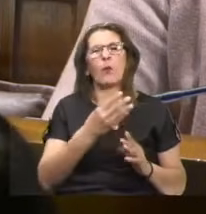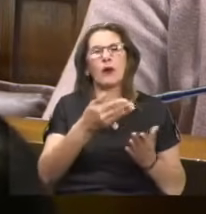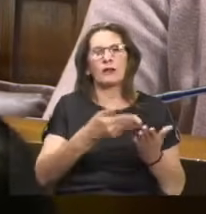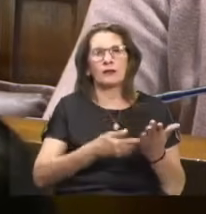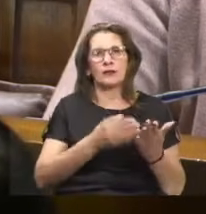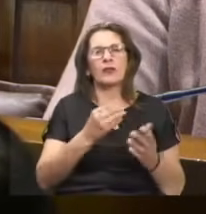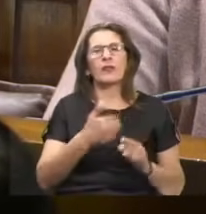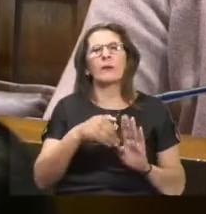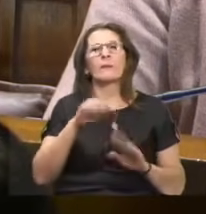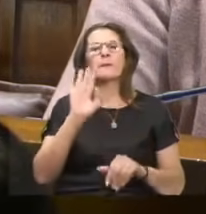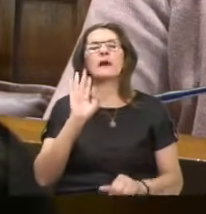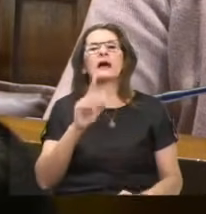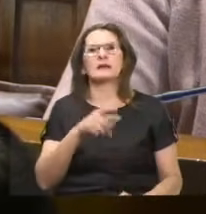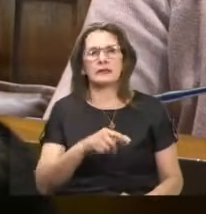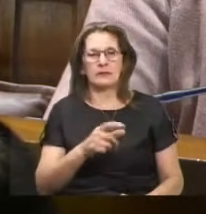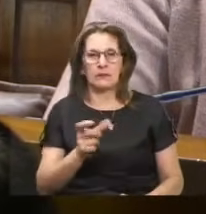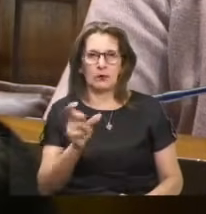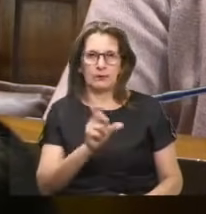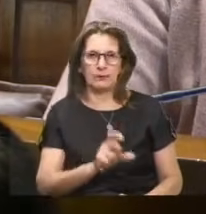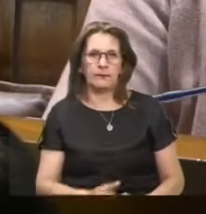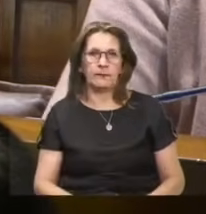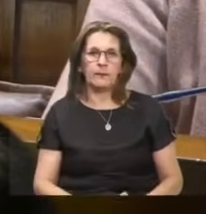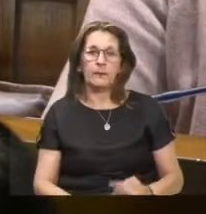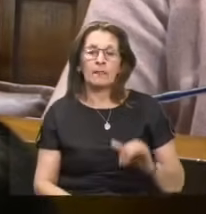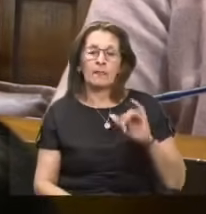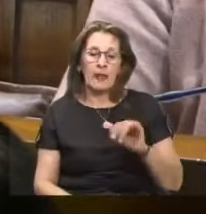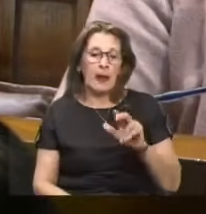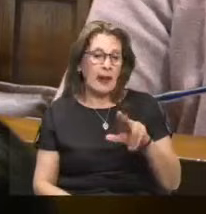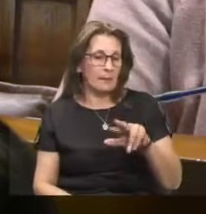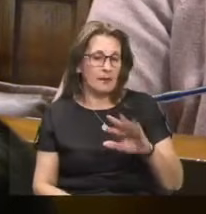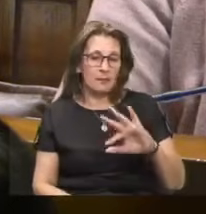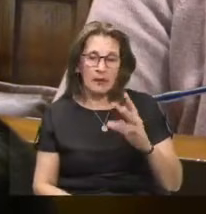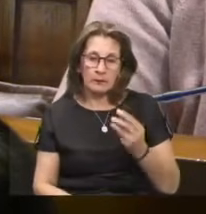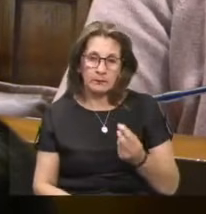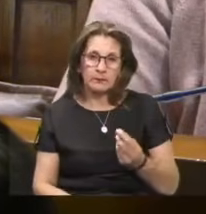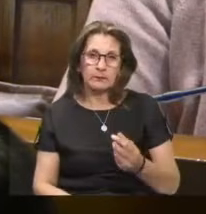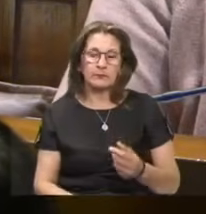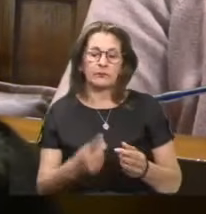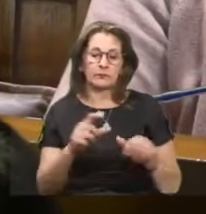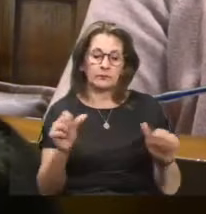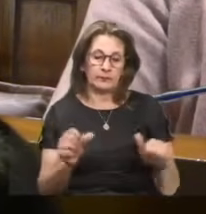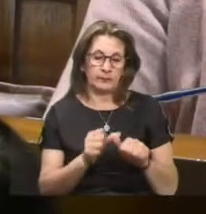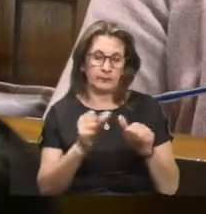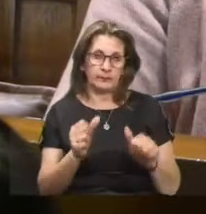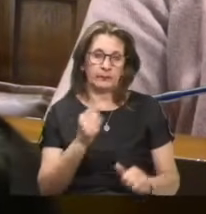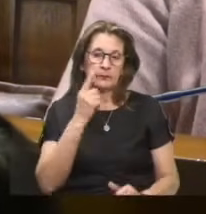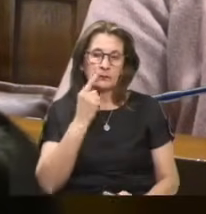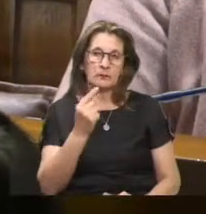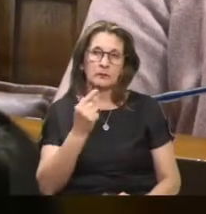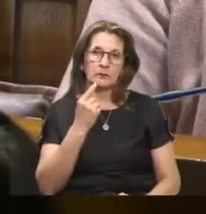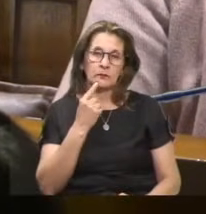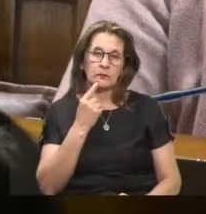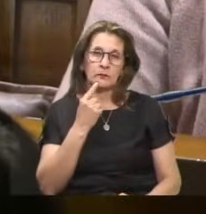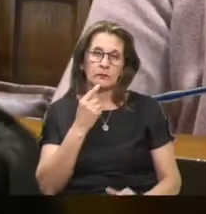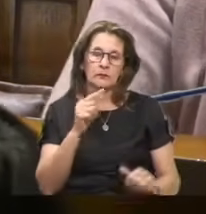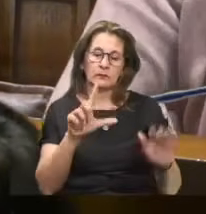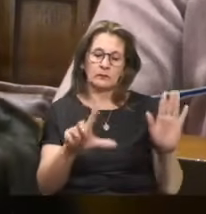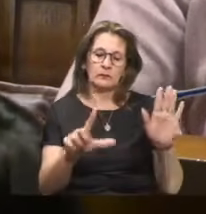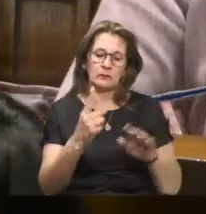las licitaciones abreviadas. En el mismo sentido, la resolución número